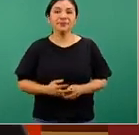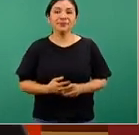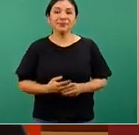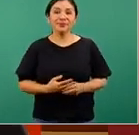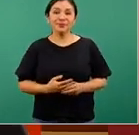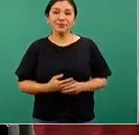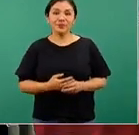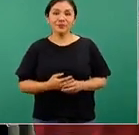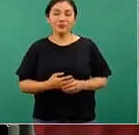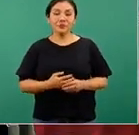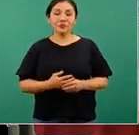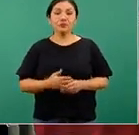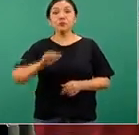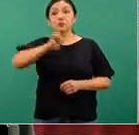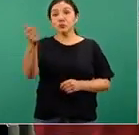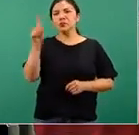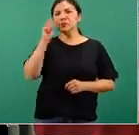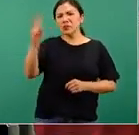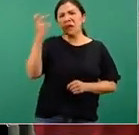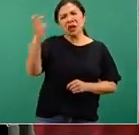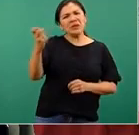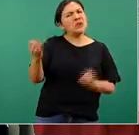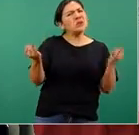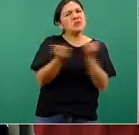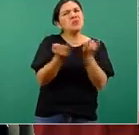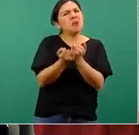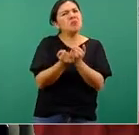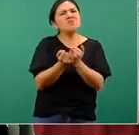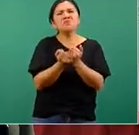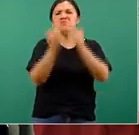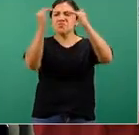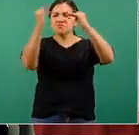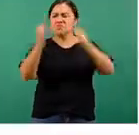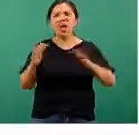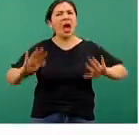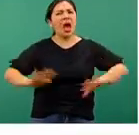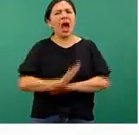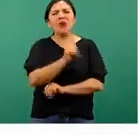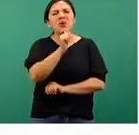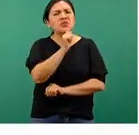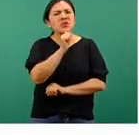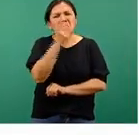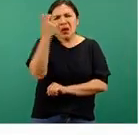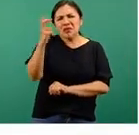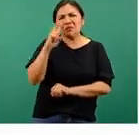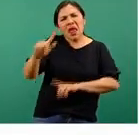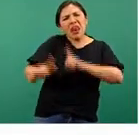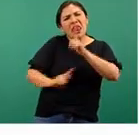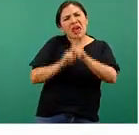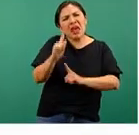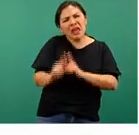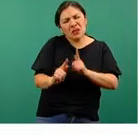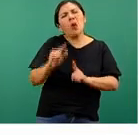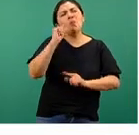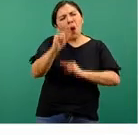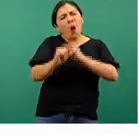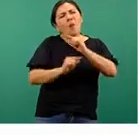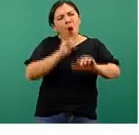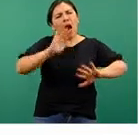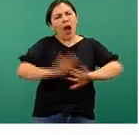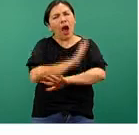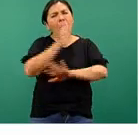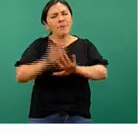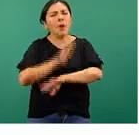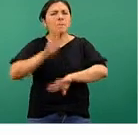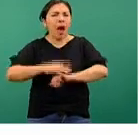Esta diapositiva, notan ustedes pocos cambios, sobre todo en estos dos segmentos. Este cambia lentamente, pero podrán ver que se actualiza. En general se ha